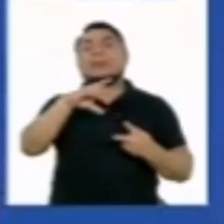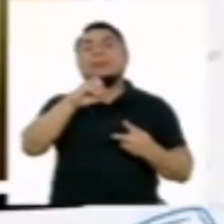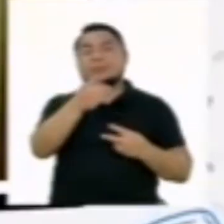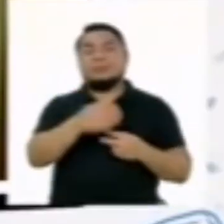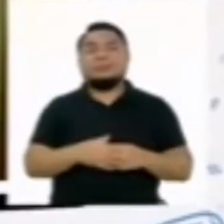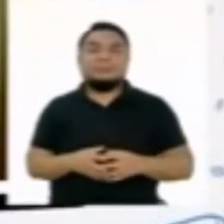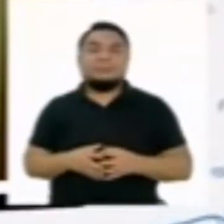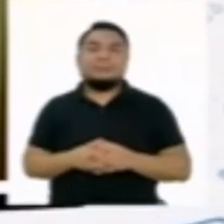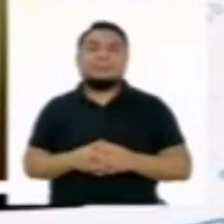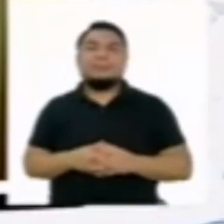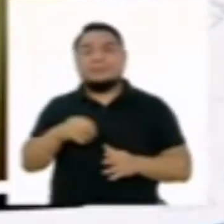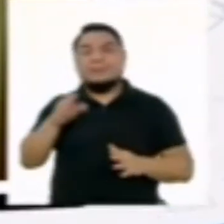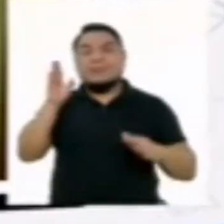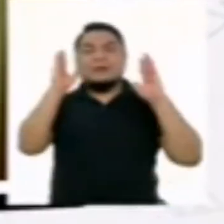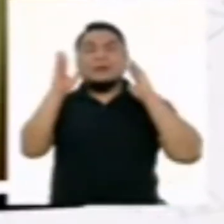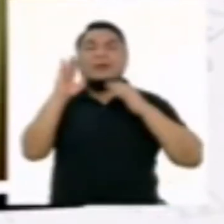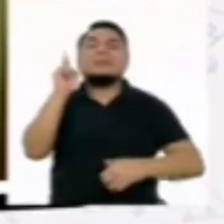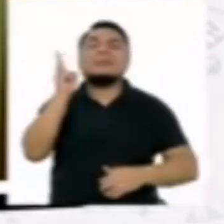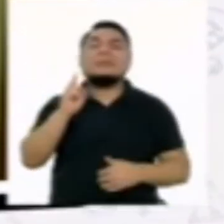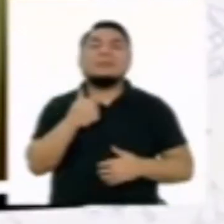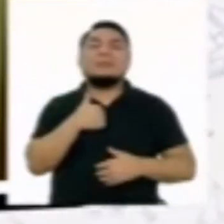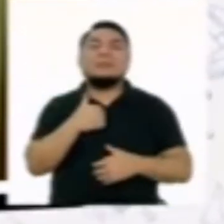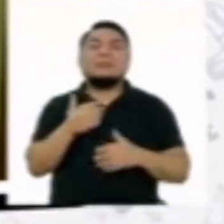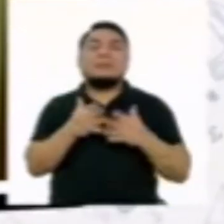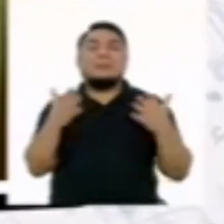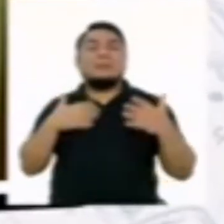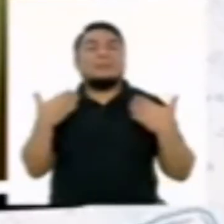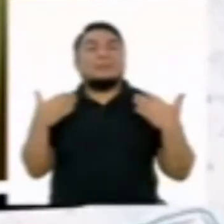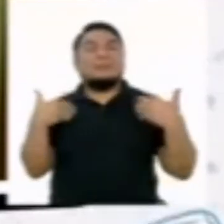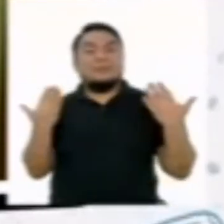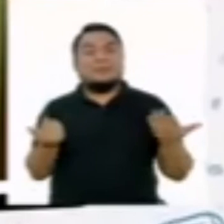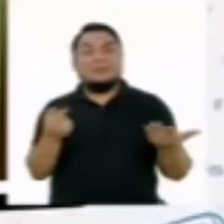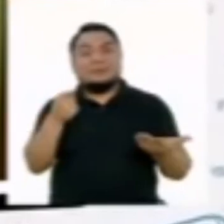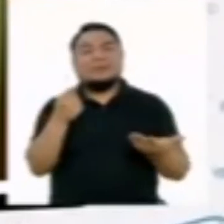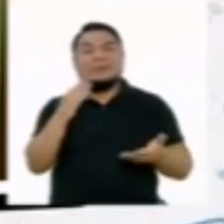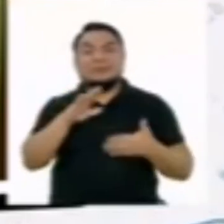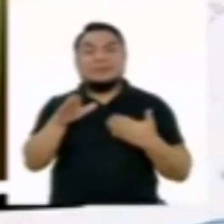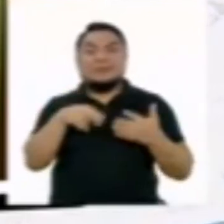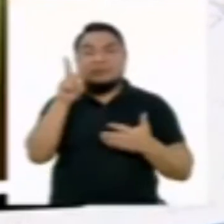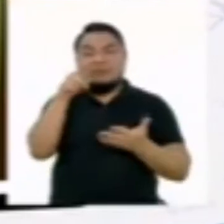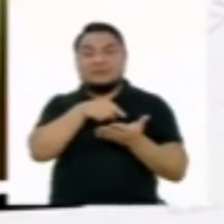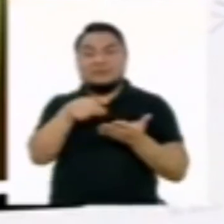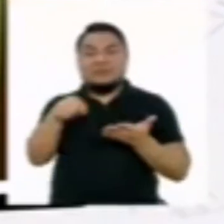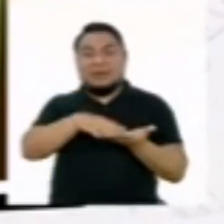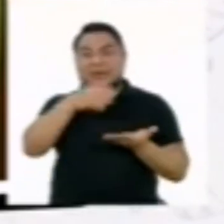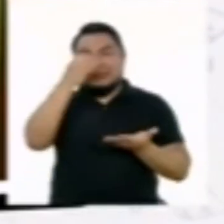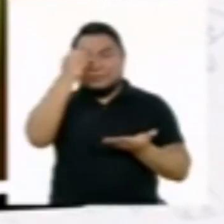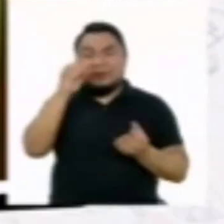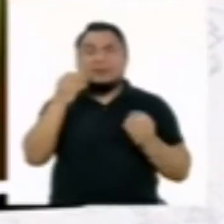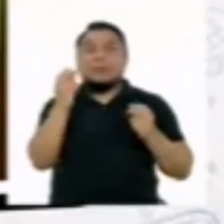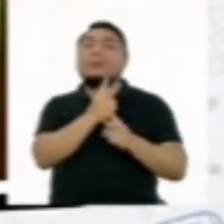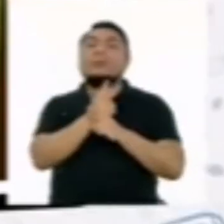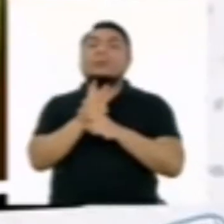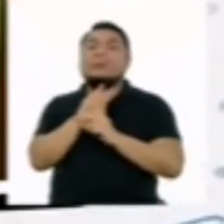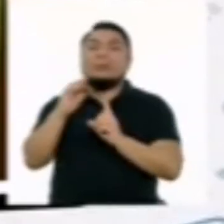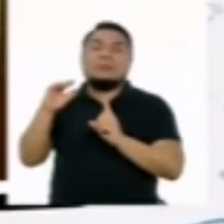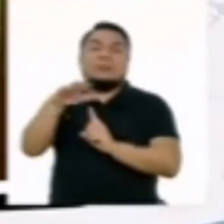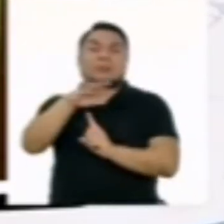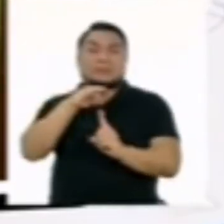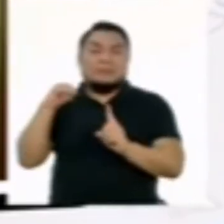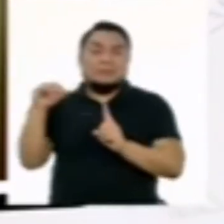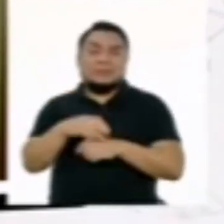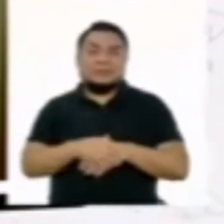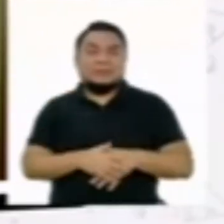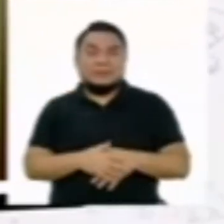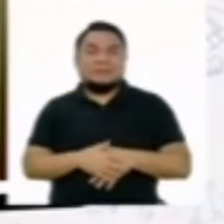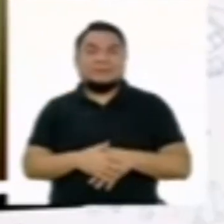Piero. Hola profesora, yo estoy muy entusiasmado con el reto de estas 2 semanas, porque cuido mucho el medio